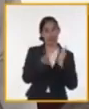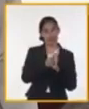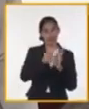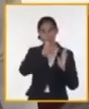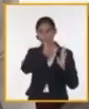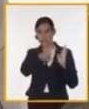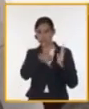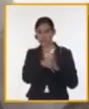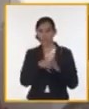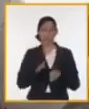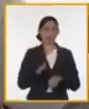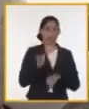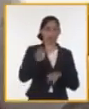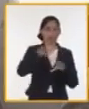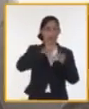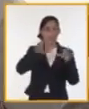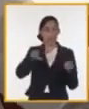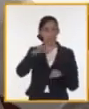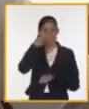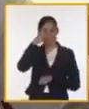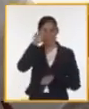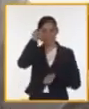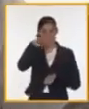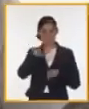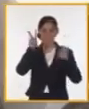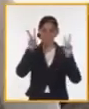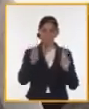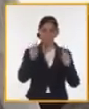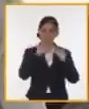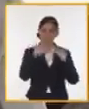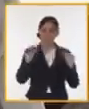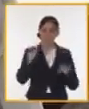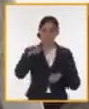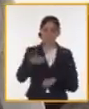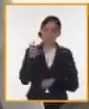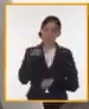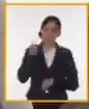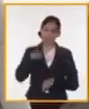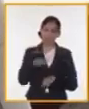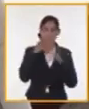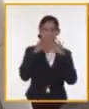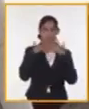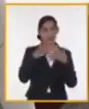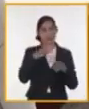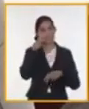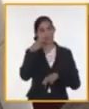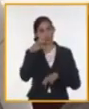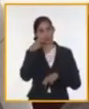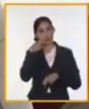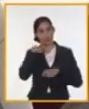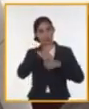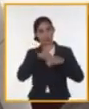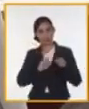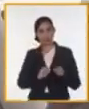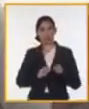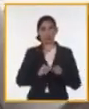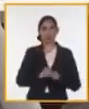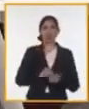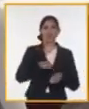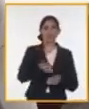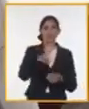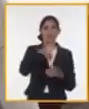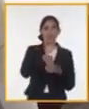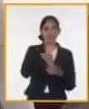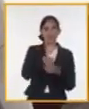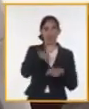bueno, otro de los temas fue que en este año le pudimos llegar con el reconocimiento a todos los profesores de historia y de marxismo del país, firmado